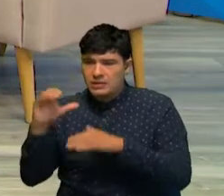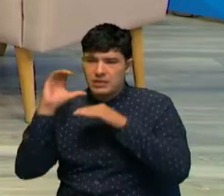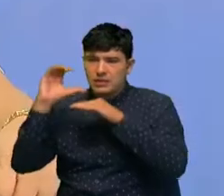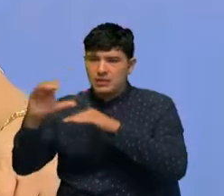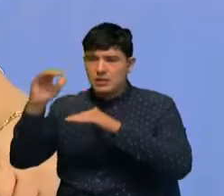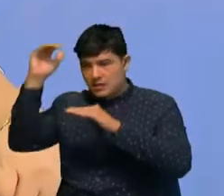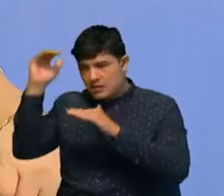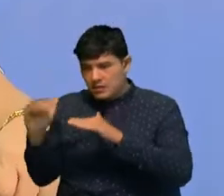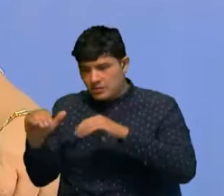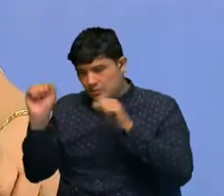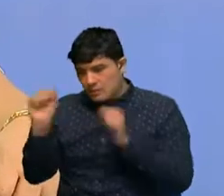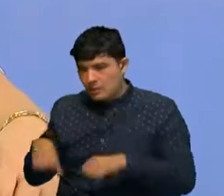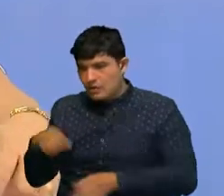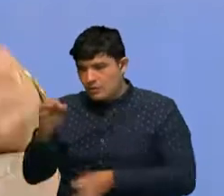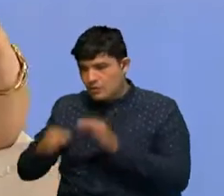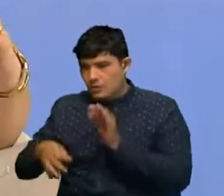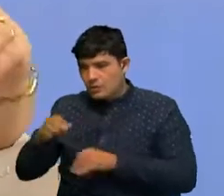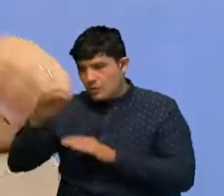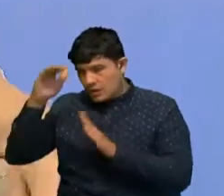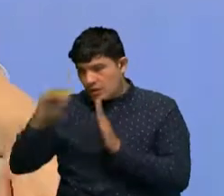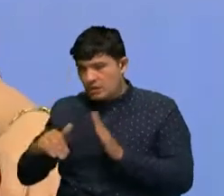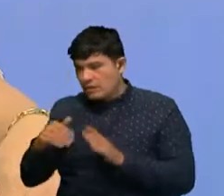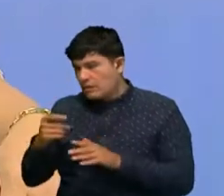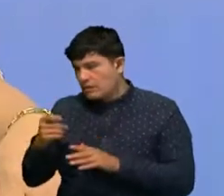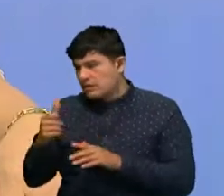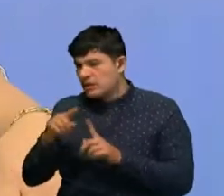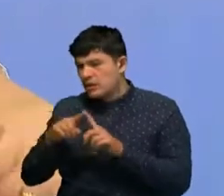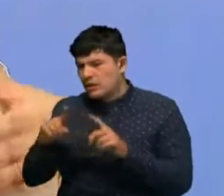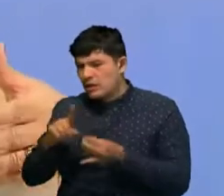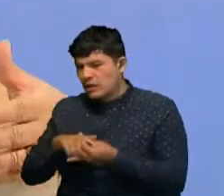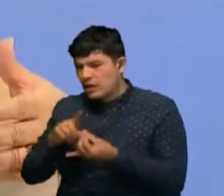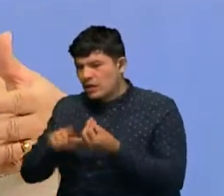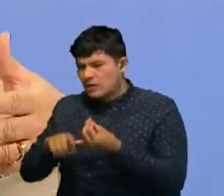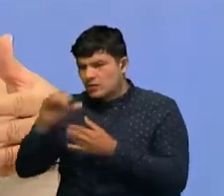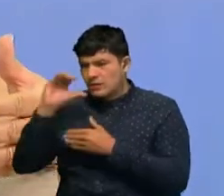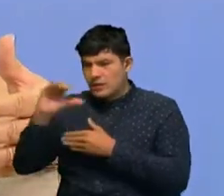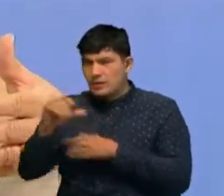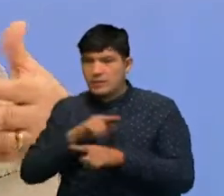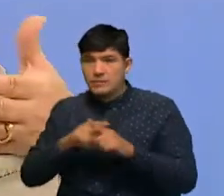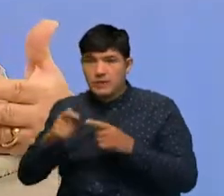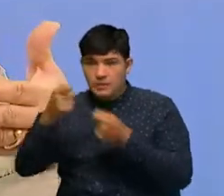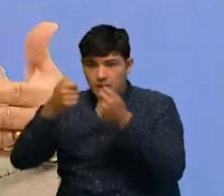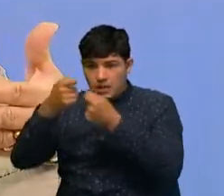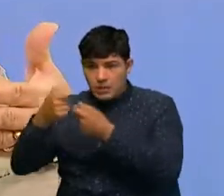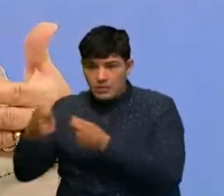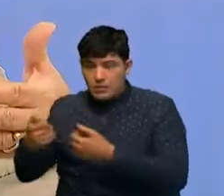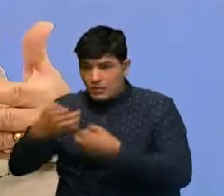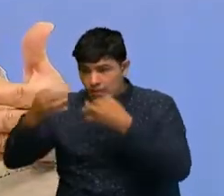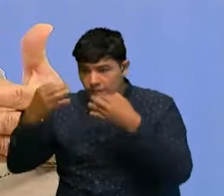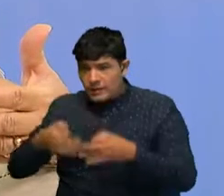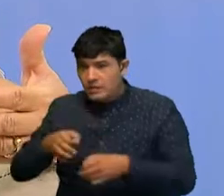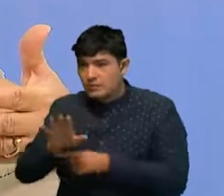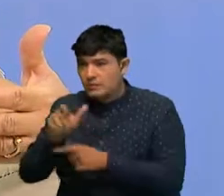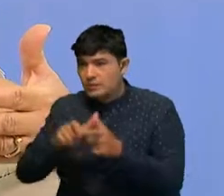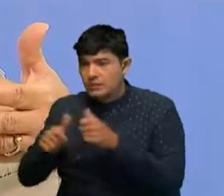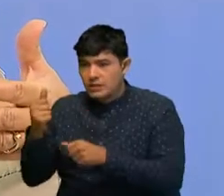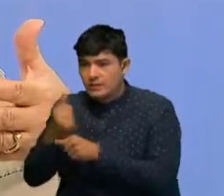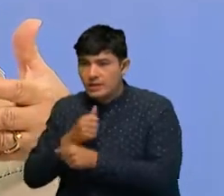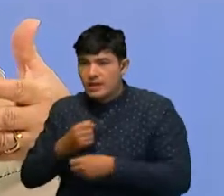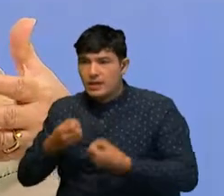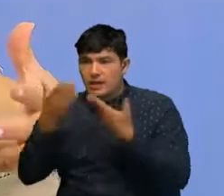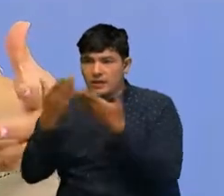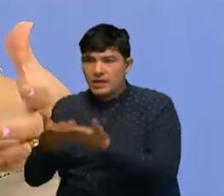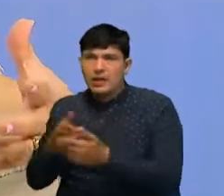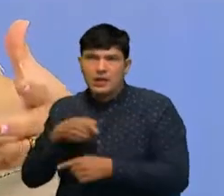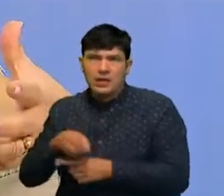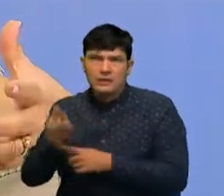que consultorio jurídico lo atienda. Generalmente son casitos pequeñitos, uh-huh. El cálculo actuarial, realmente el trabajador no va a recibir esa plata, eso es